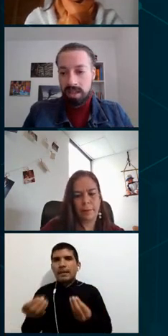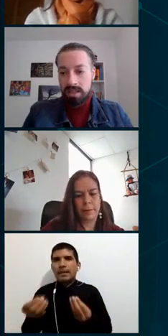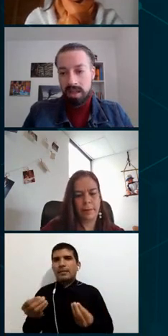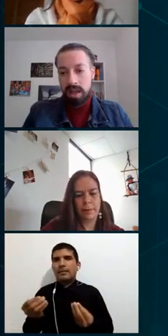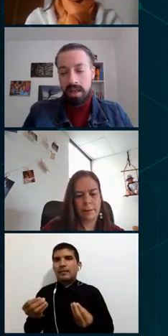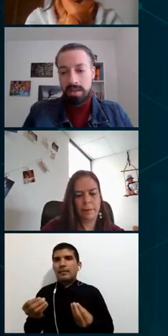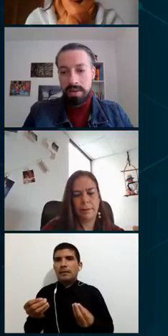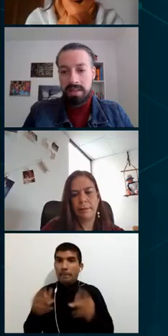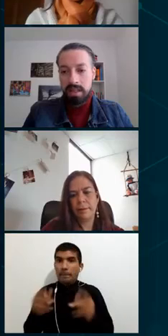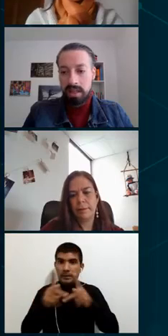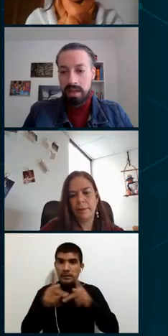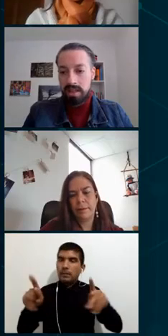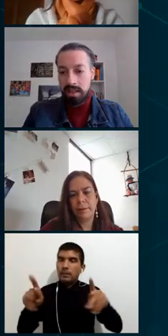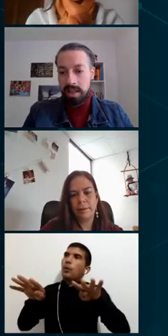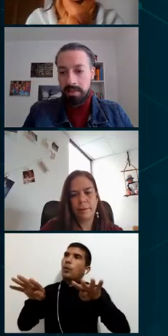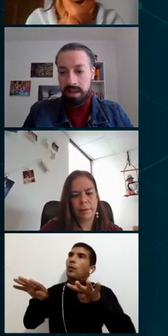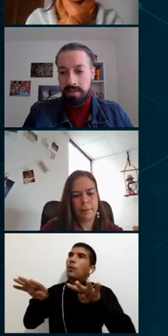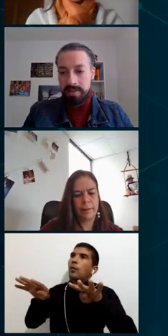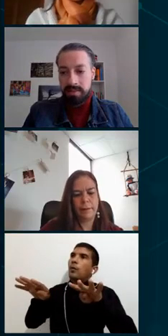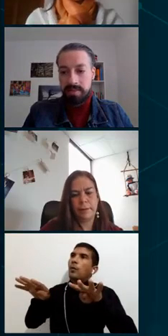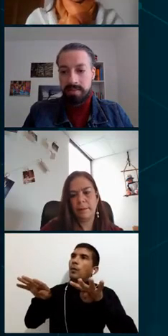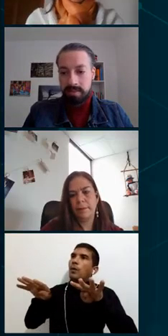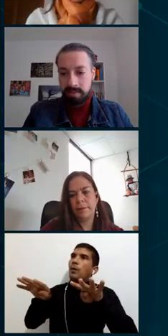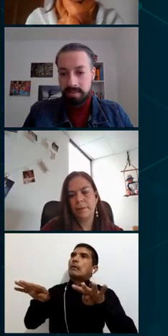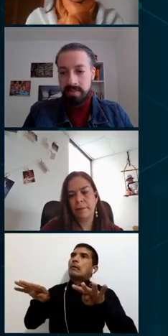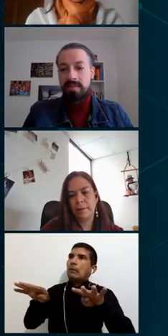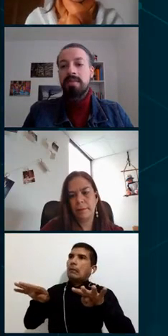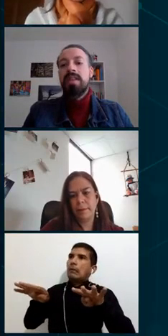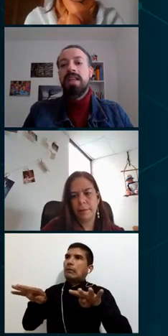las personas, es bastante interesante también.